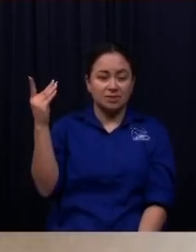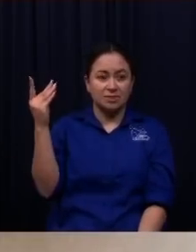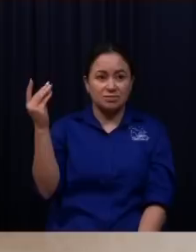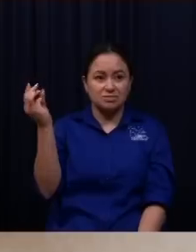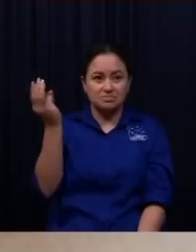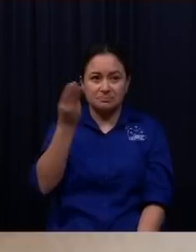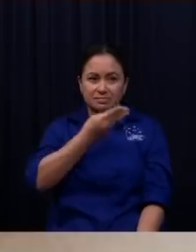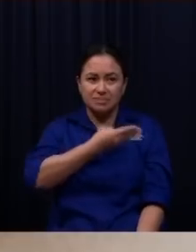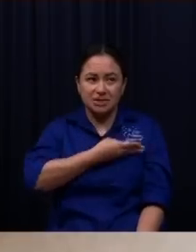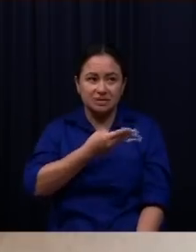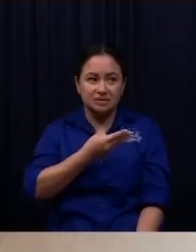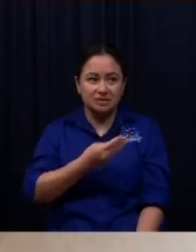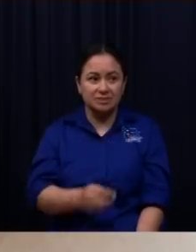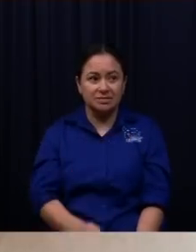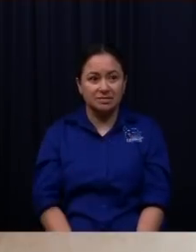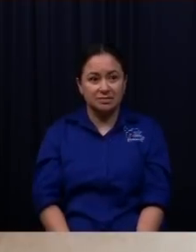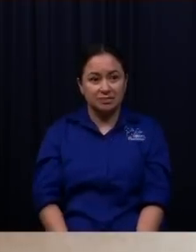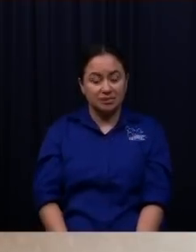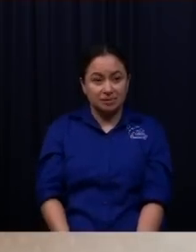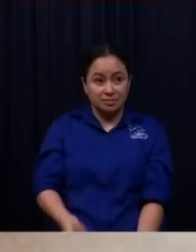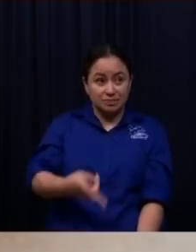los que hemos buscado refugio,